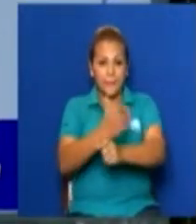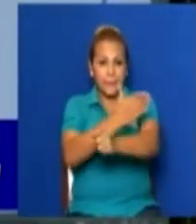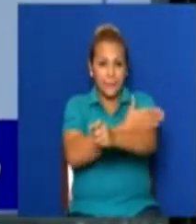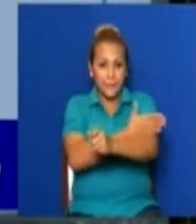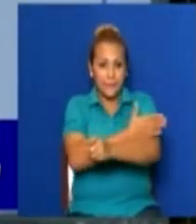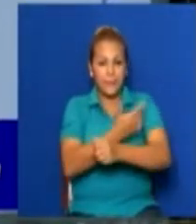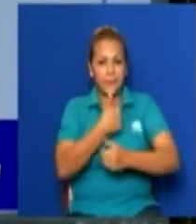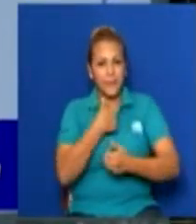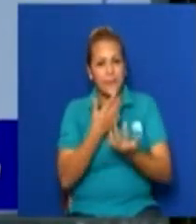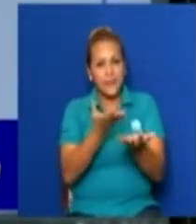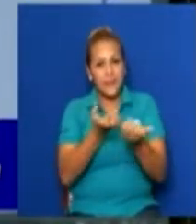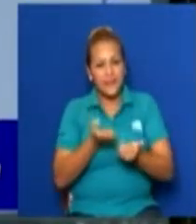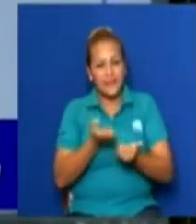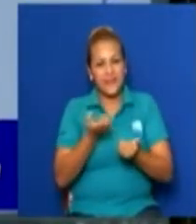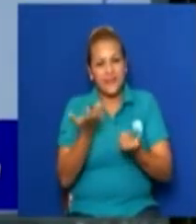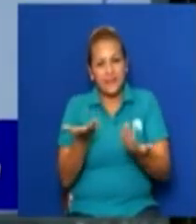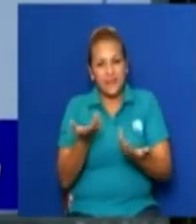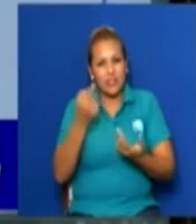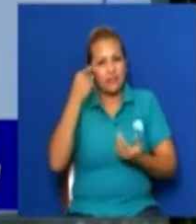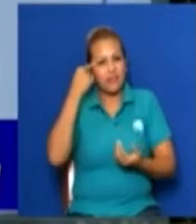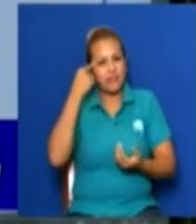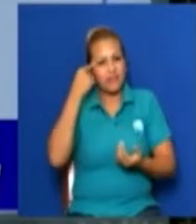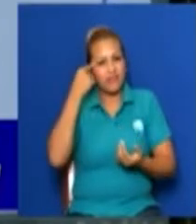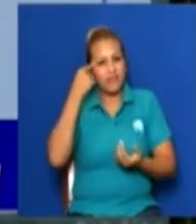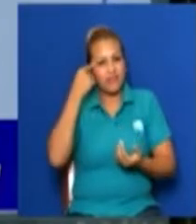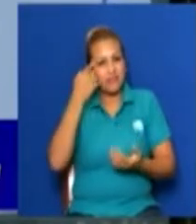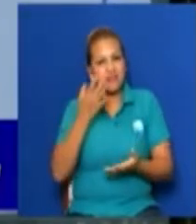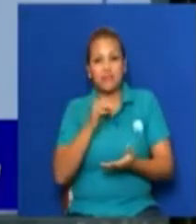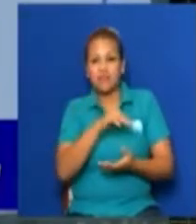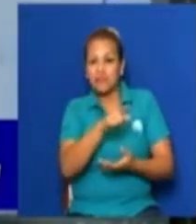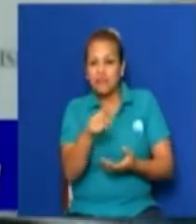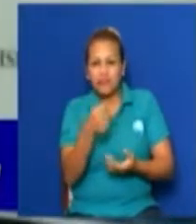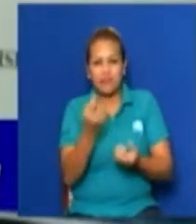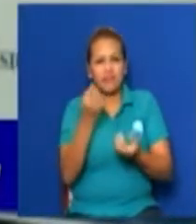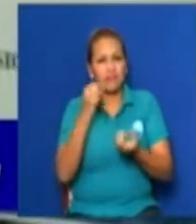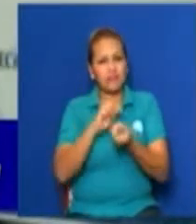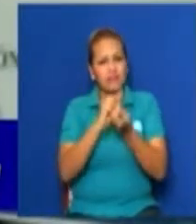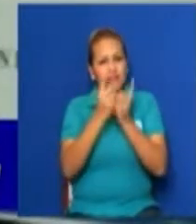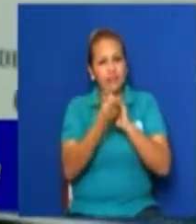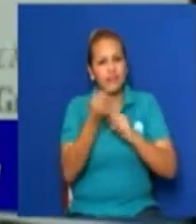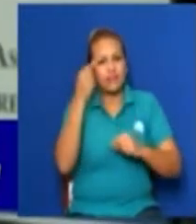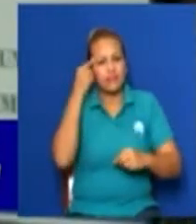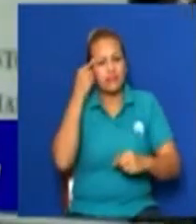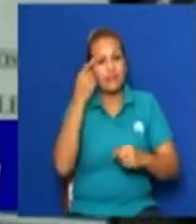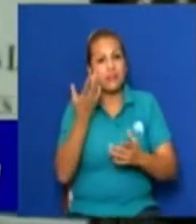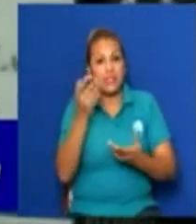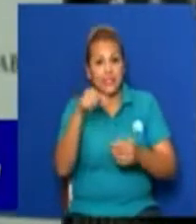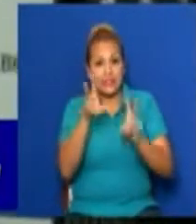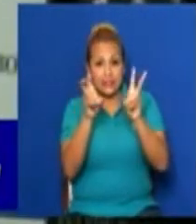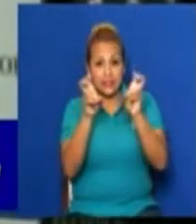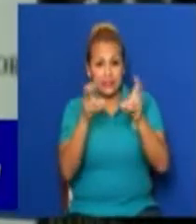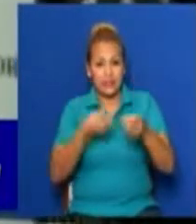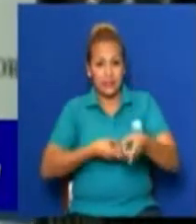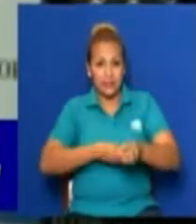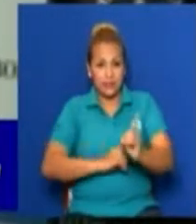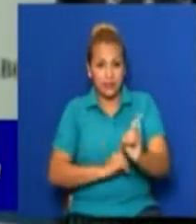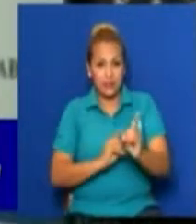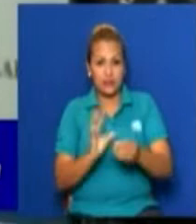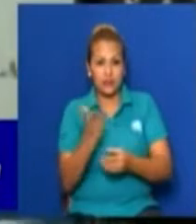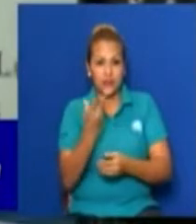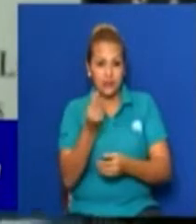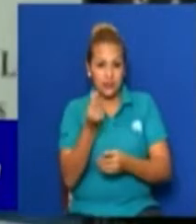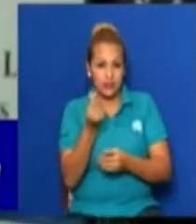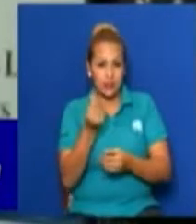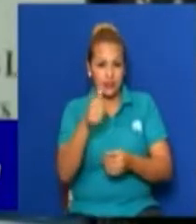Pero antes yo quisiera hacer un poquito de reflexión acerca de este tema de la igualdad de